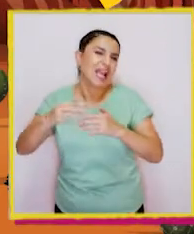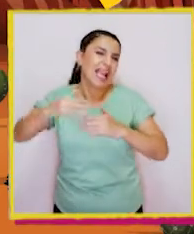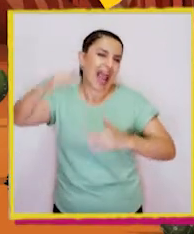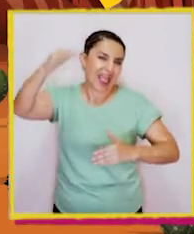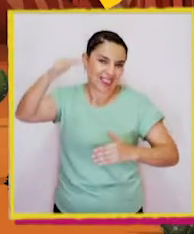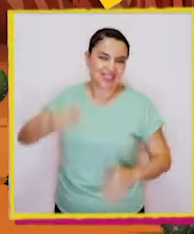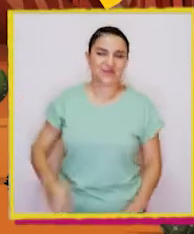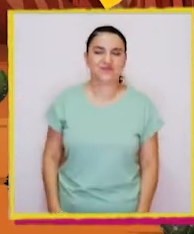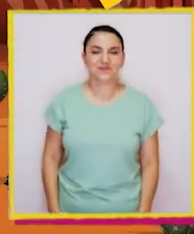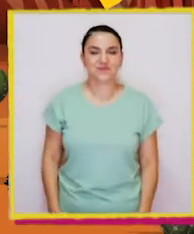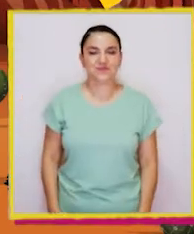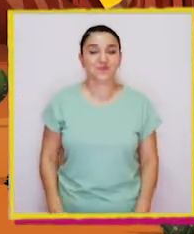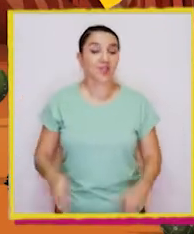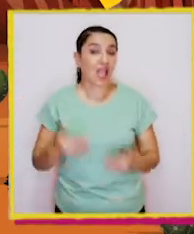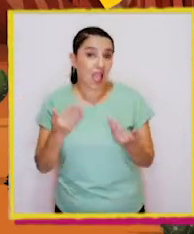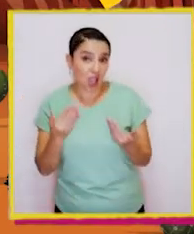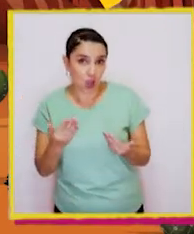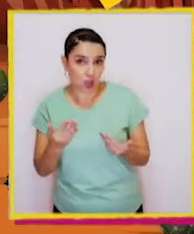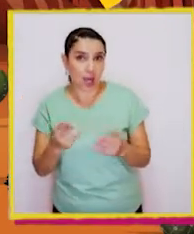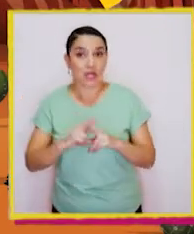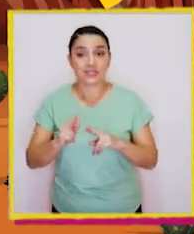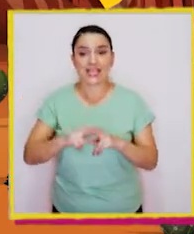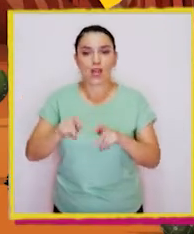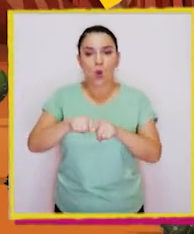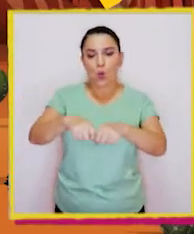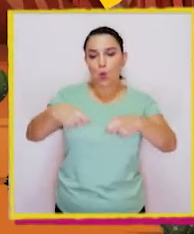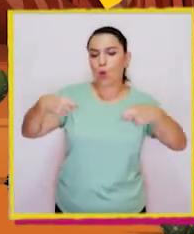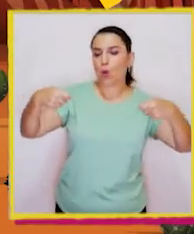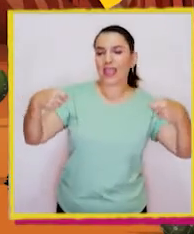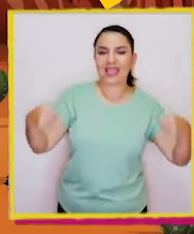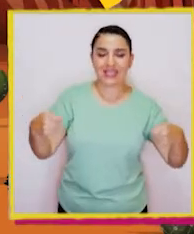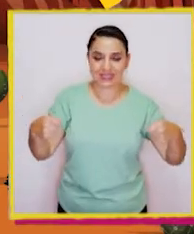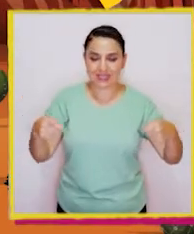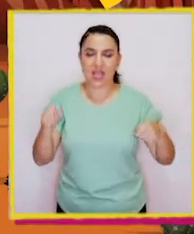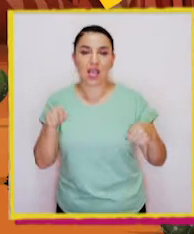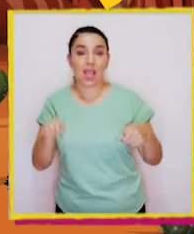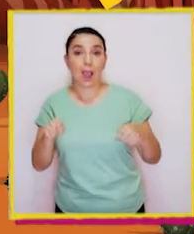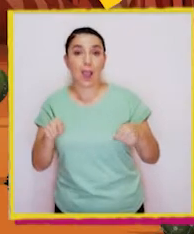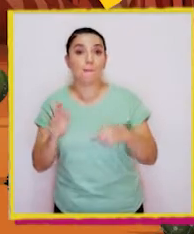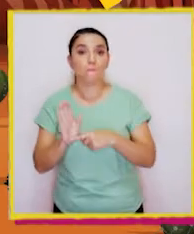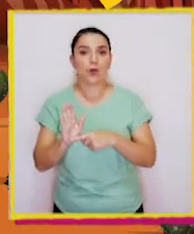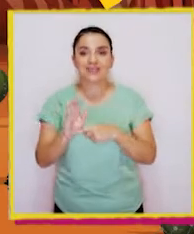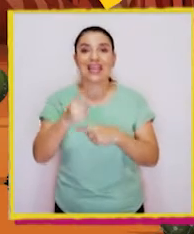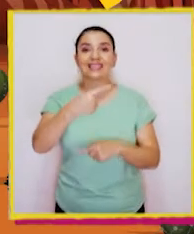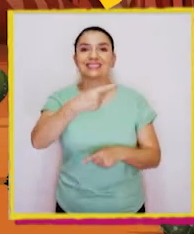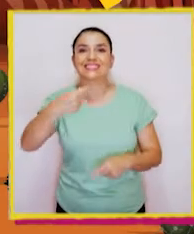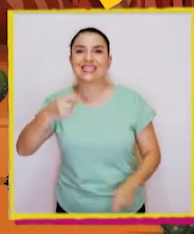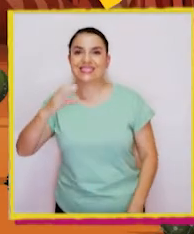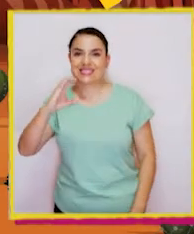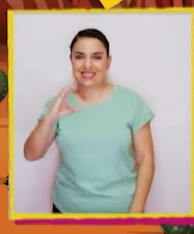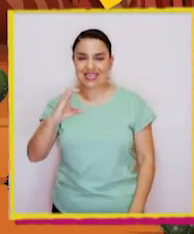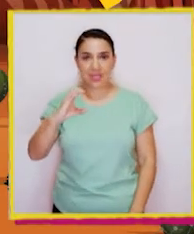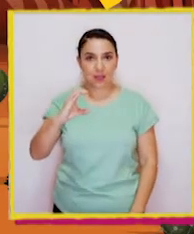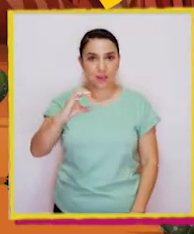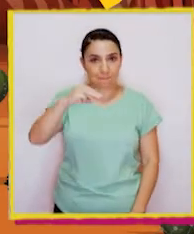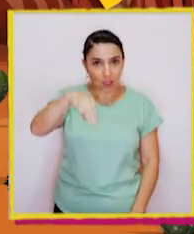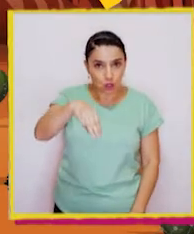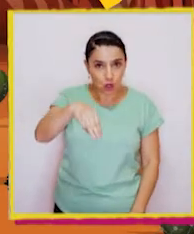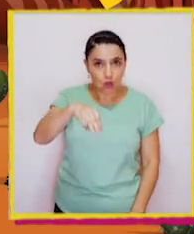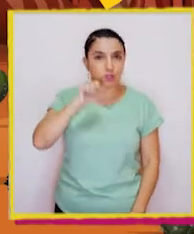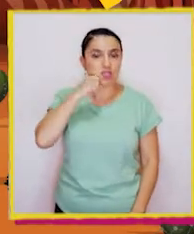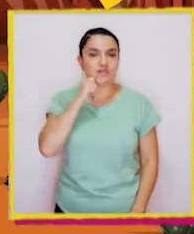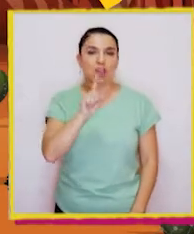más grandes. Voy a usar para esto la wincha, porque la wincha me muestra que cada 100 centímetros tengo un